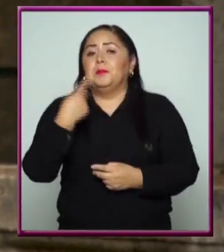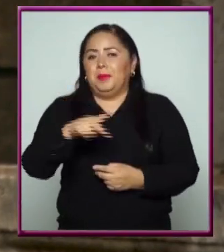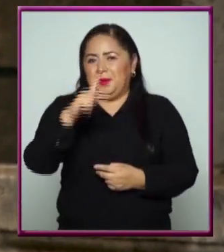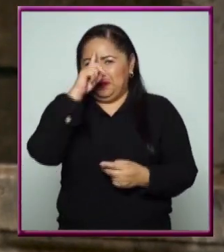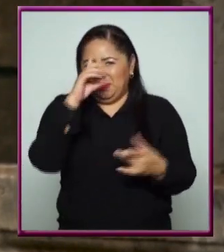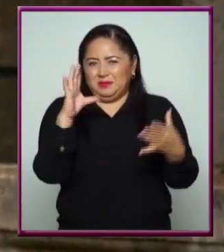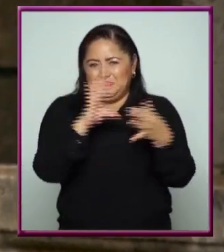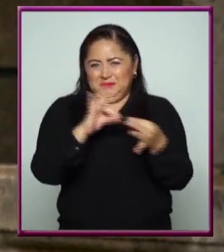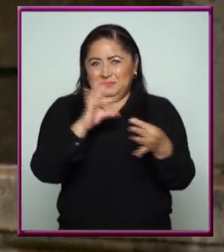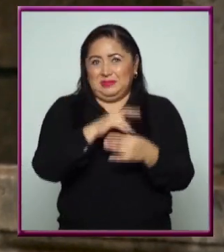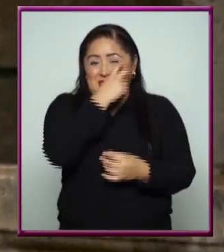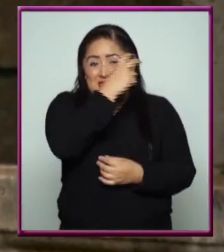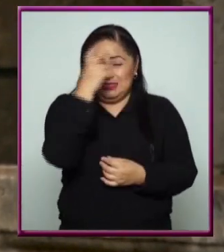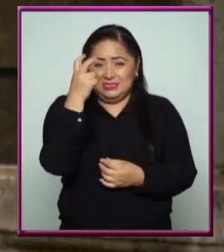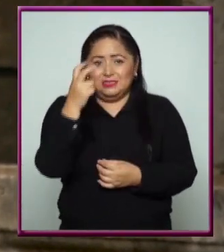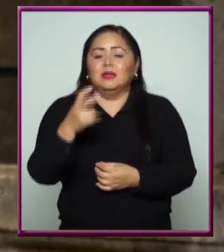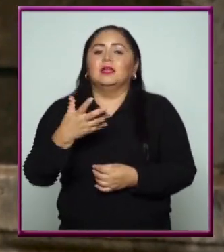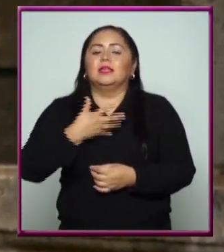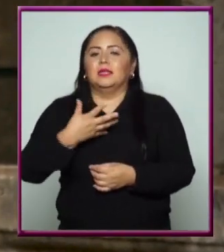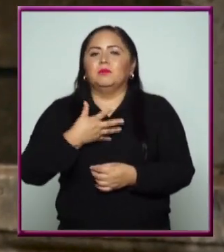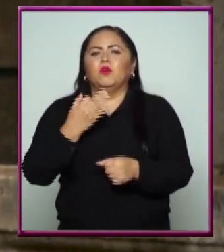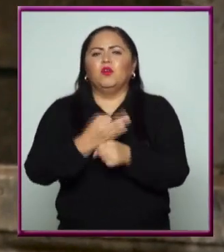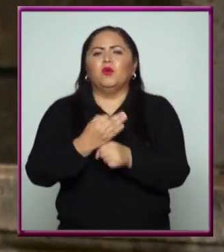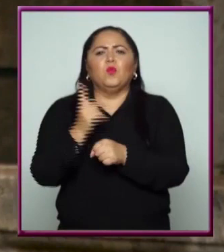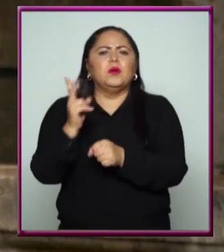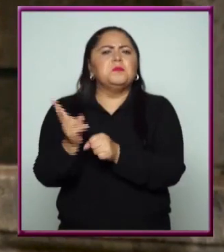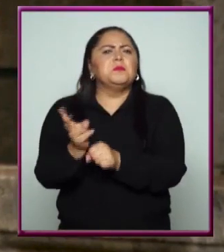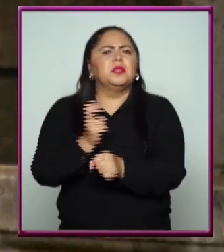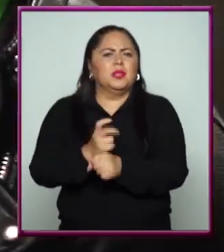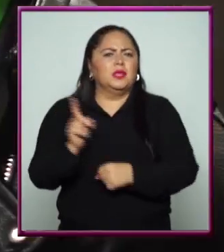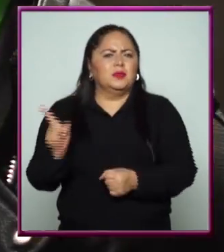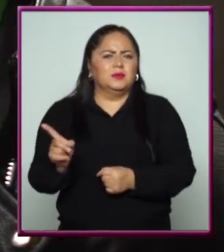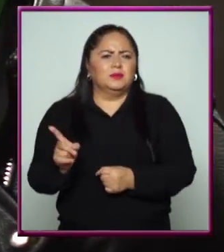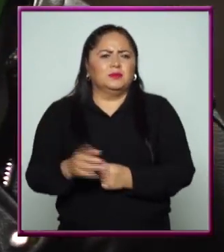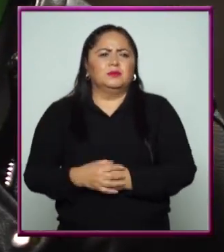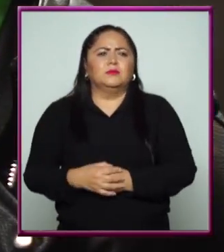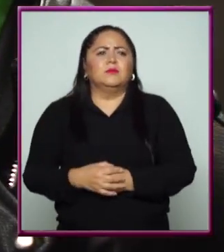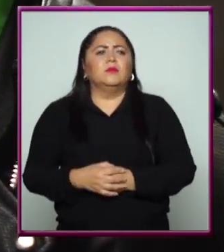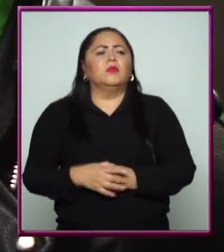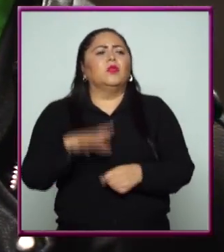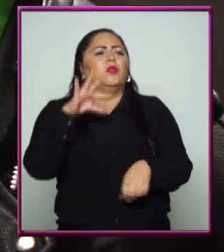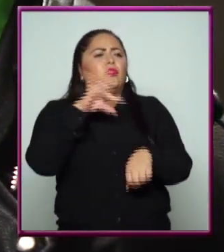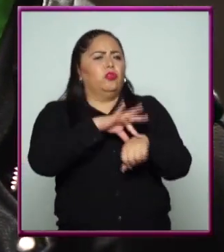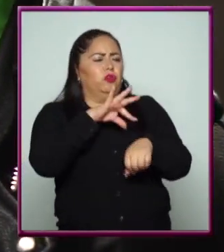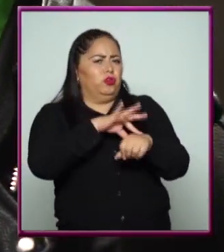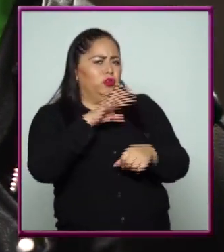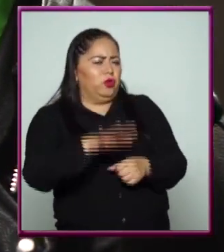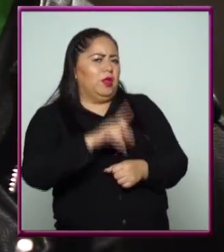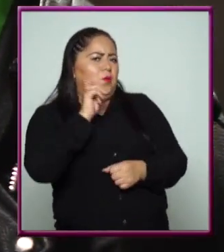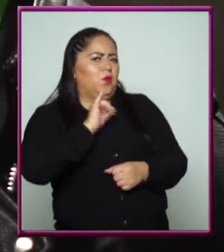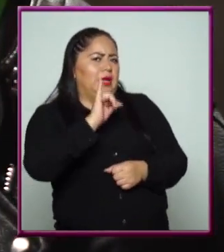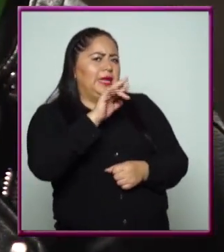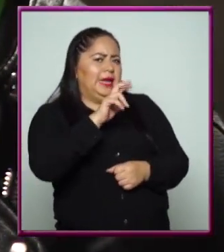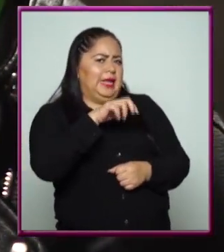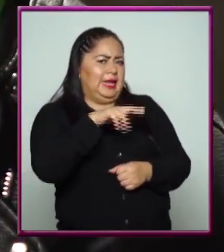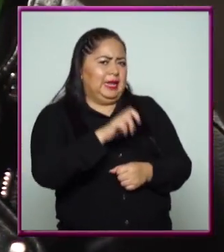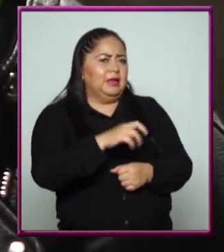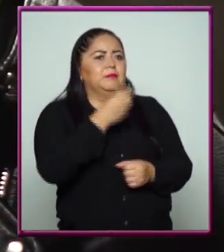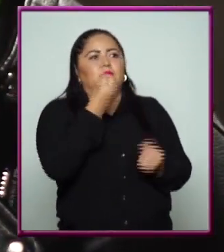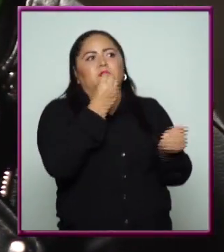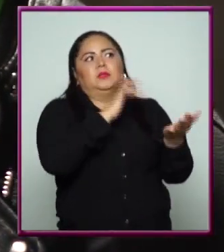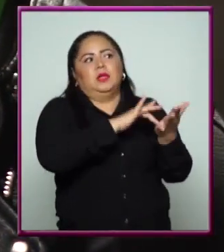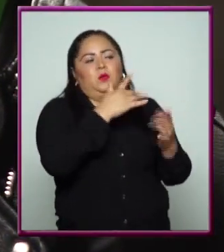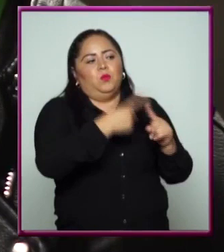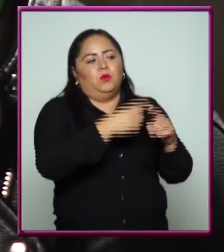para platicarte de esto, tenemos a un invitado. Doctora Irene Cruz González, mil gracias